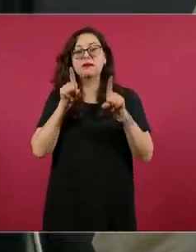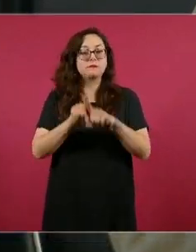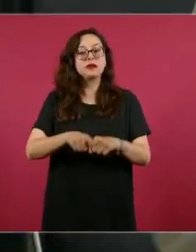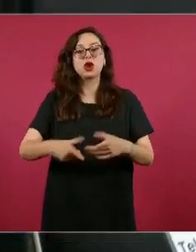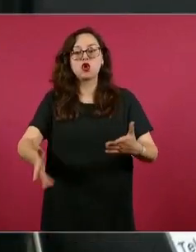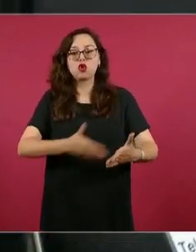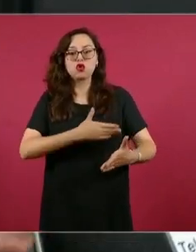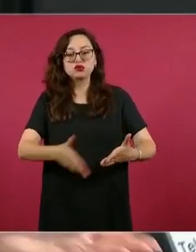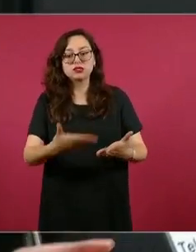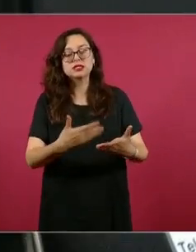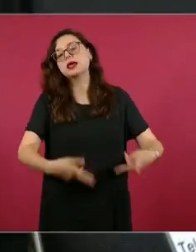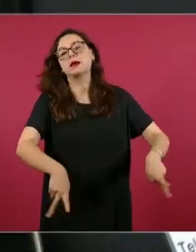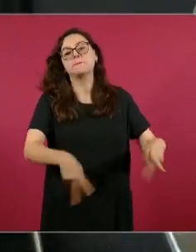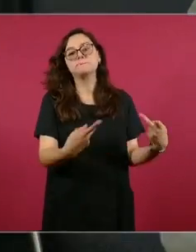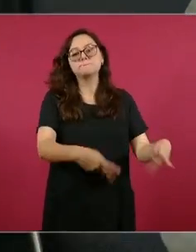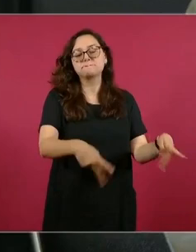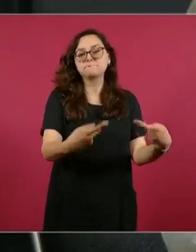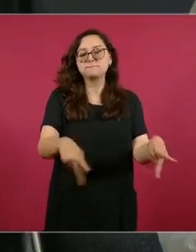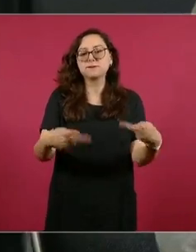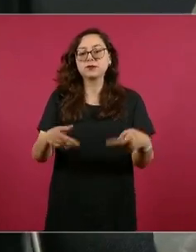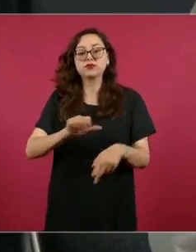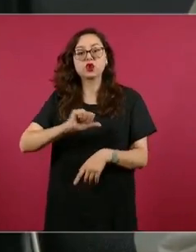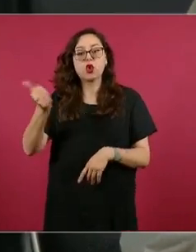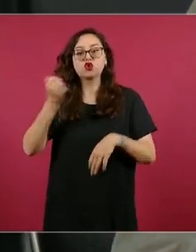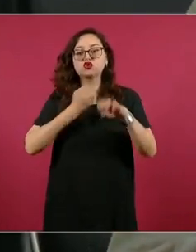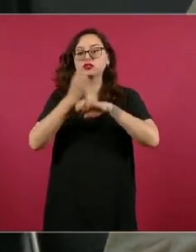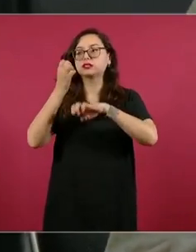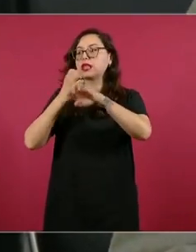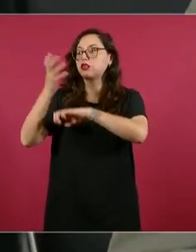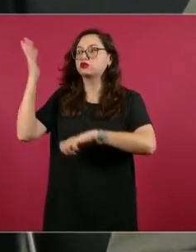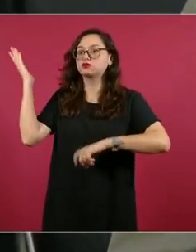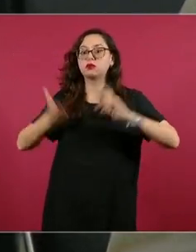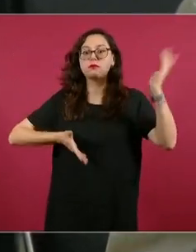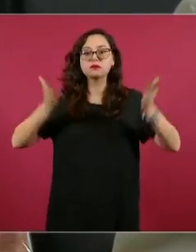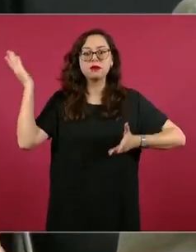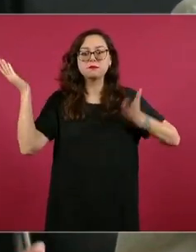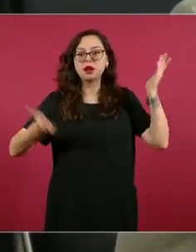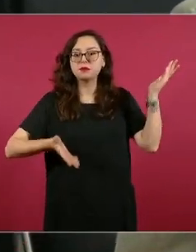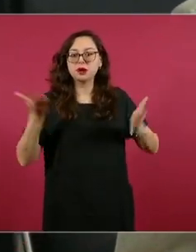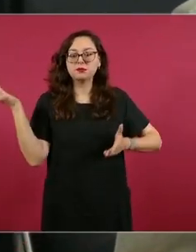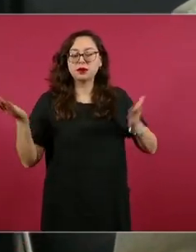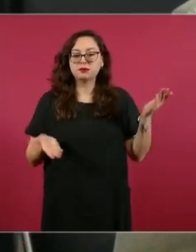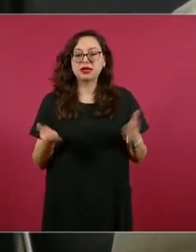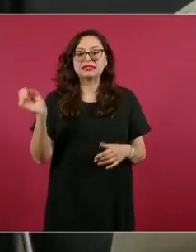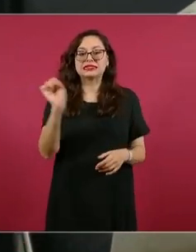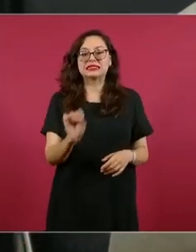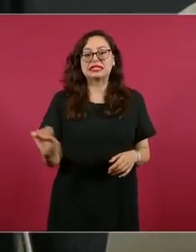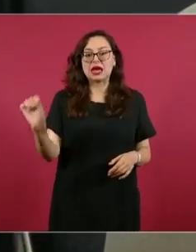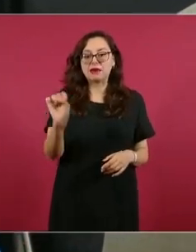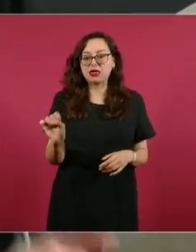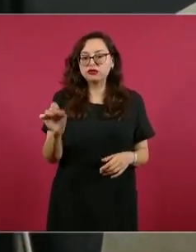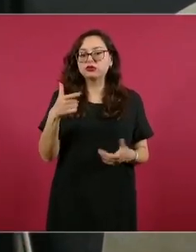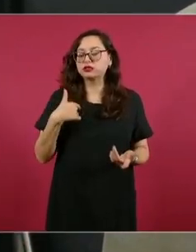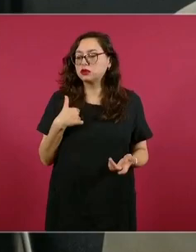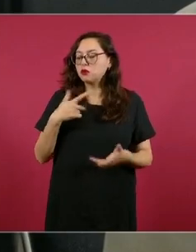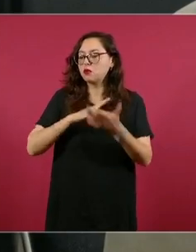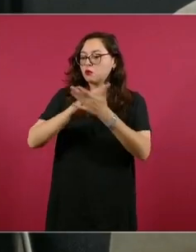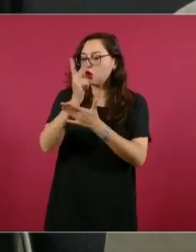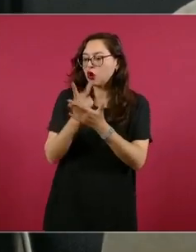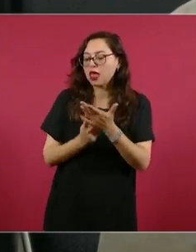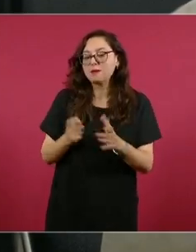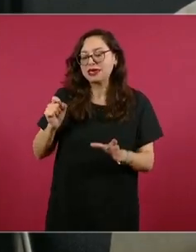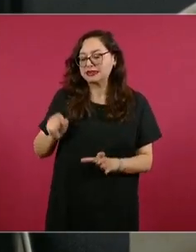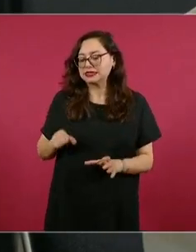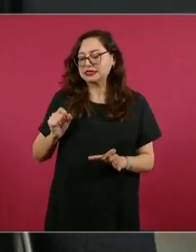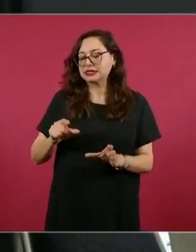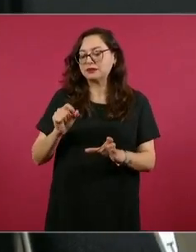vienen de otros estados para que la gente pueda conocer este tipo de acciones. Y ahí también conocí el programa de los semilleros, ya estuvieron en el programa de